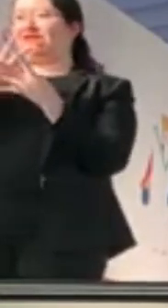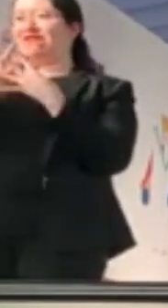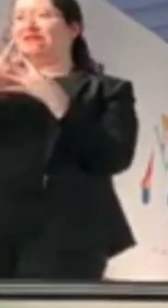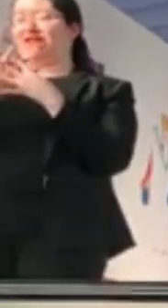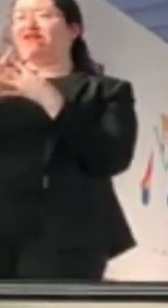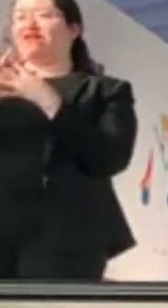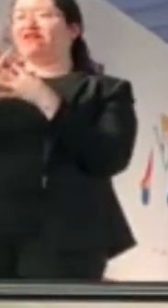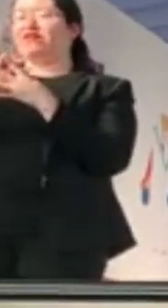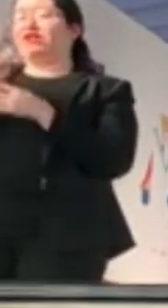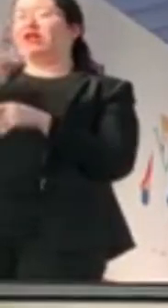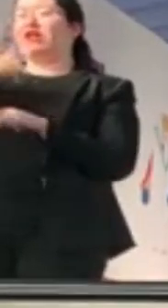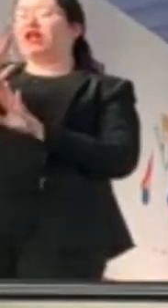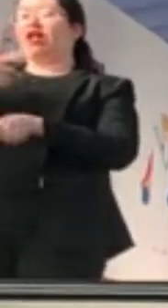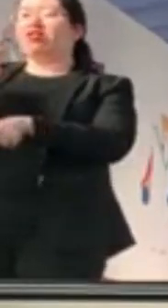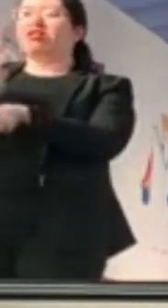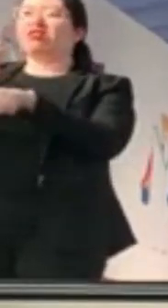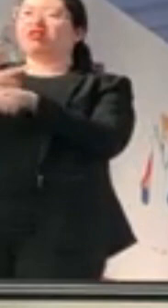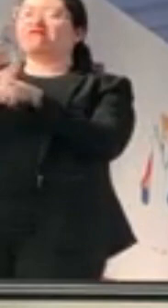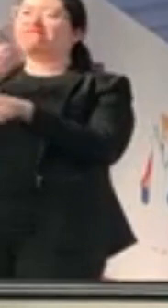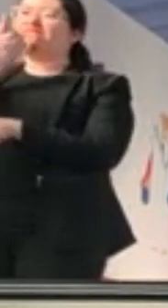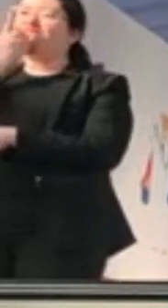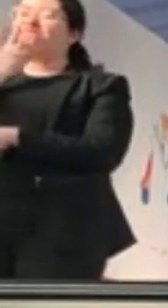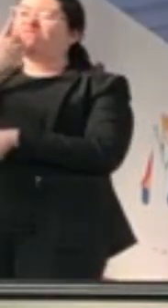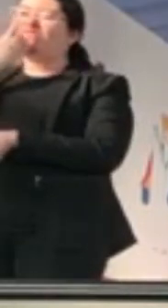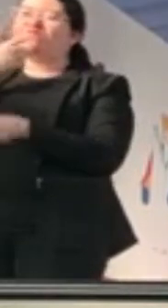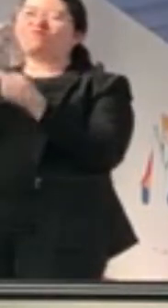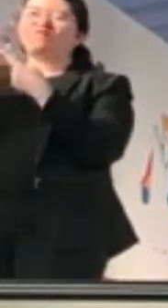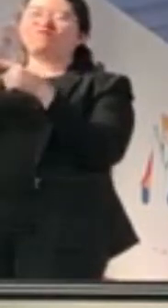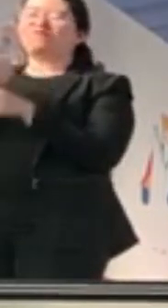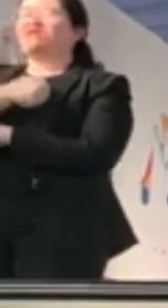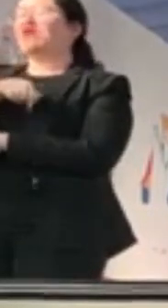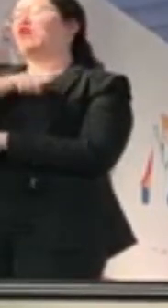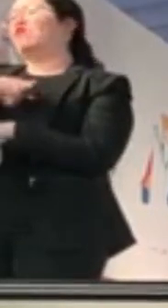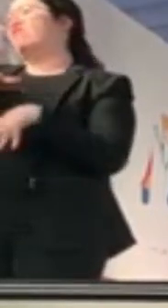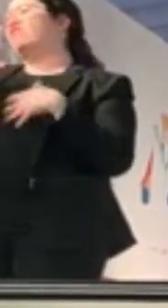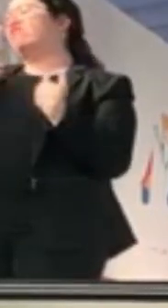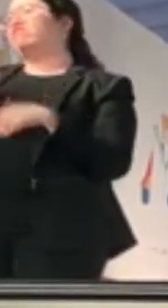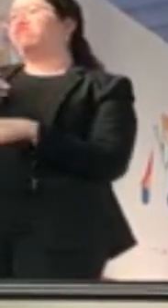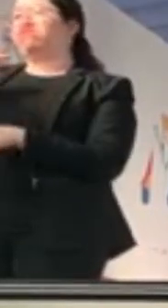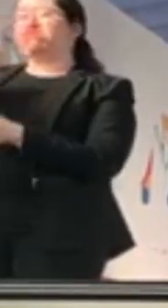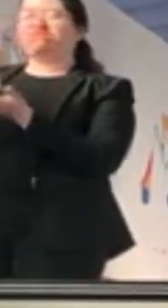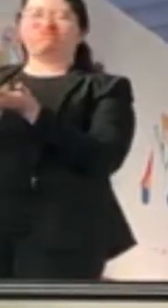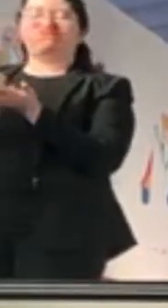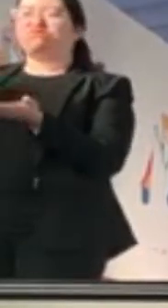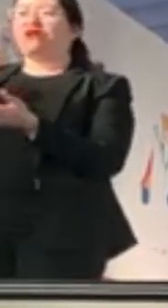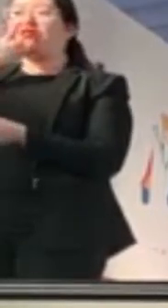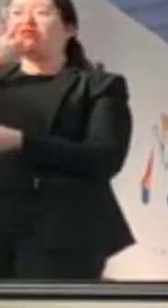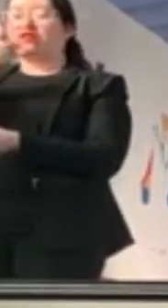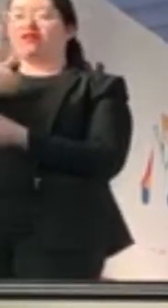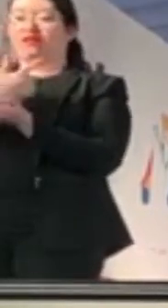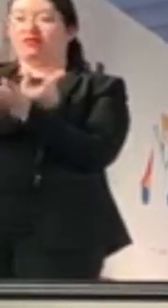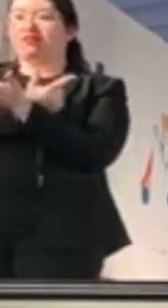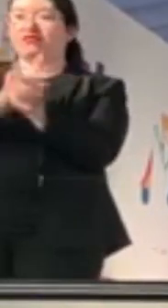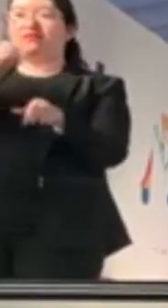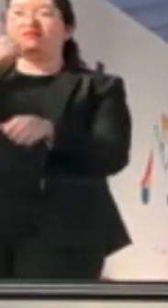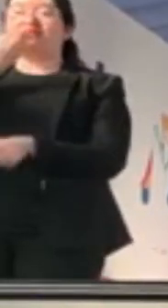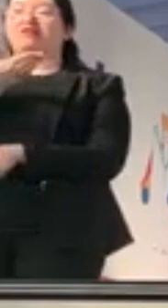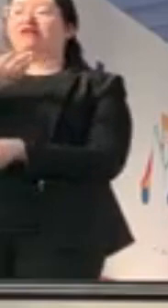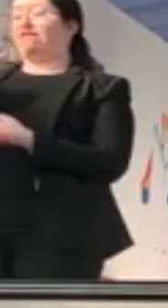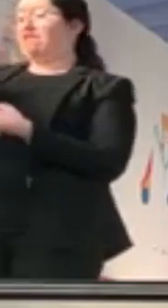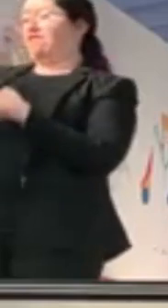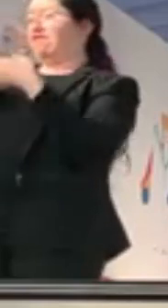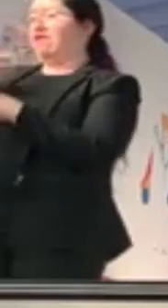enfermo, con diabetes, con muchas dificultades de salud, pedían que fuera liberado y el fiscal le